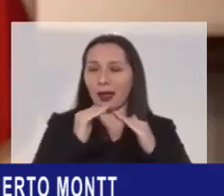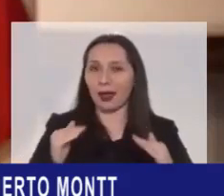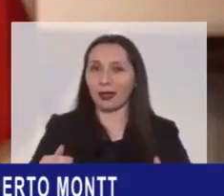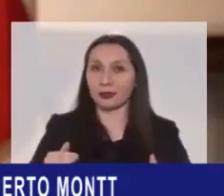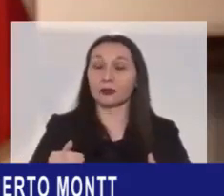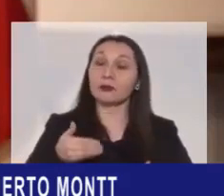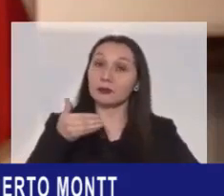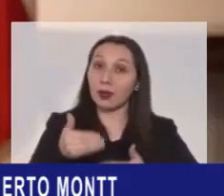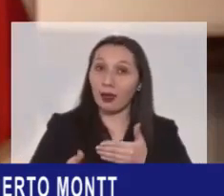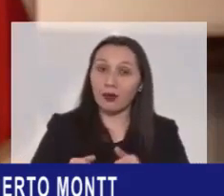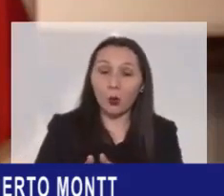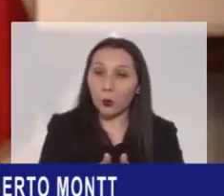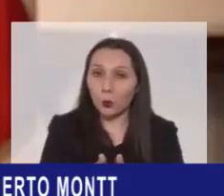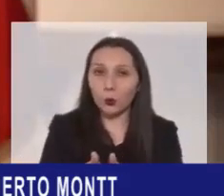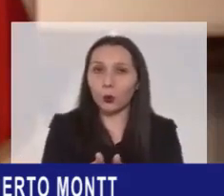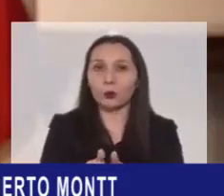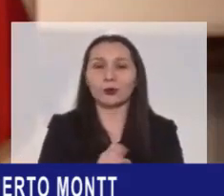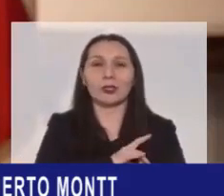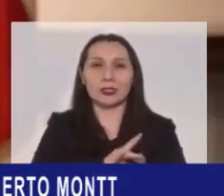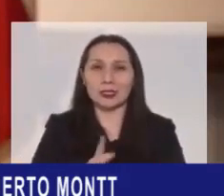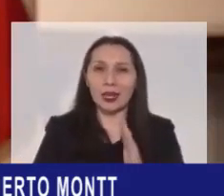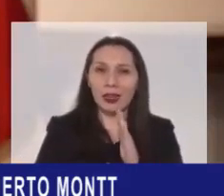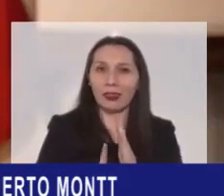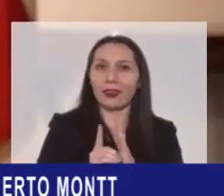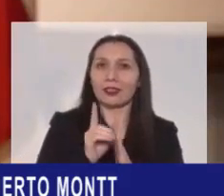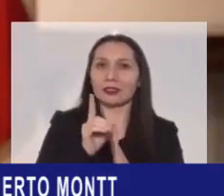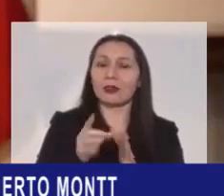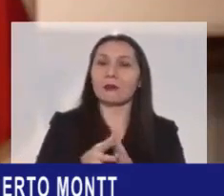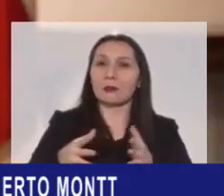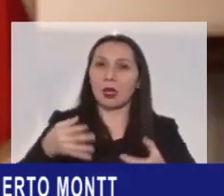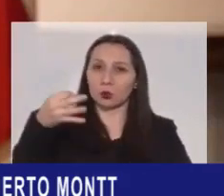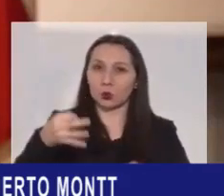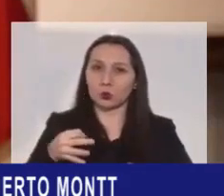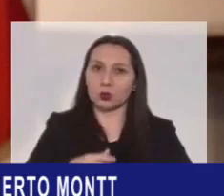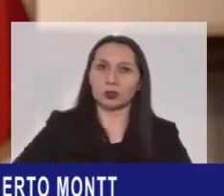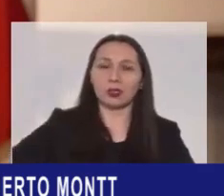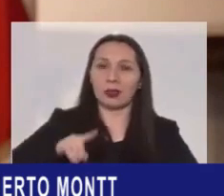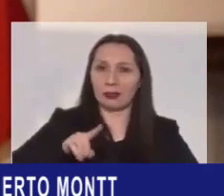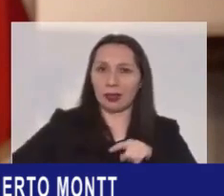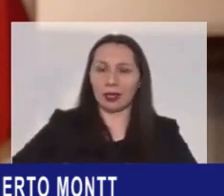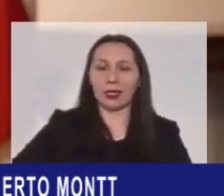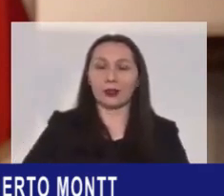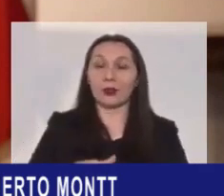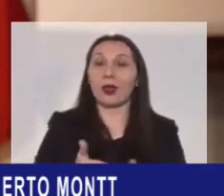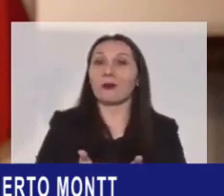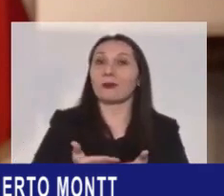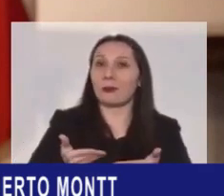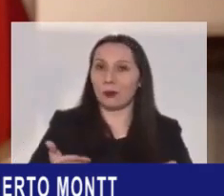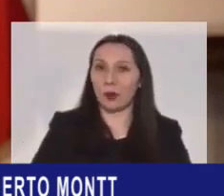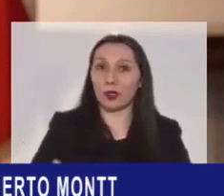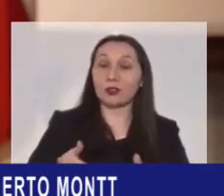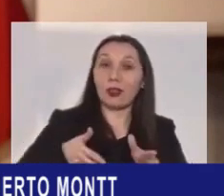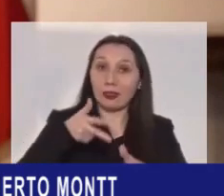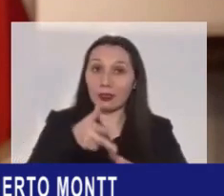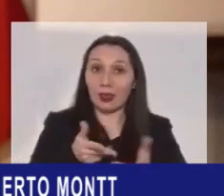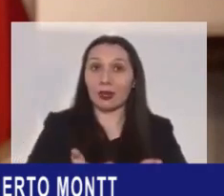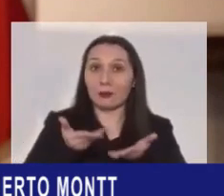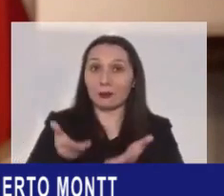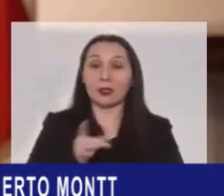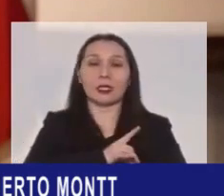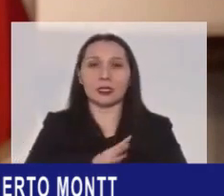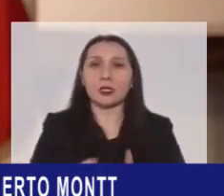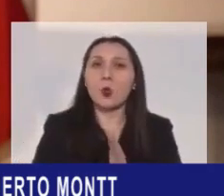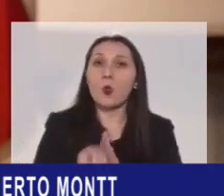en Cadena Nacional el presidente Gabriel boric presentó los principales lineamientos del proyecto de ley de